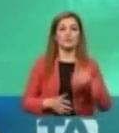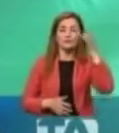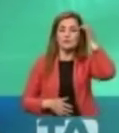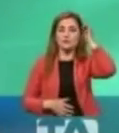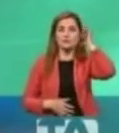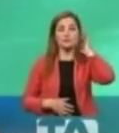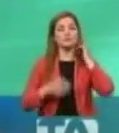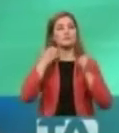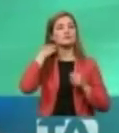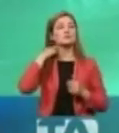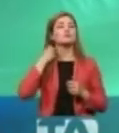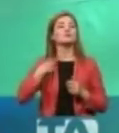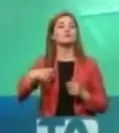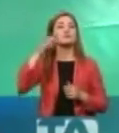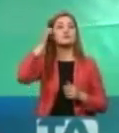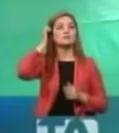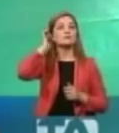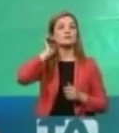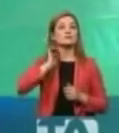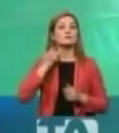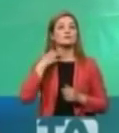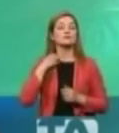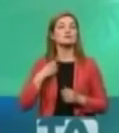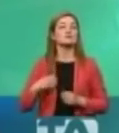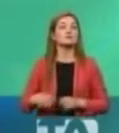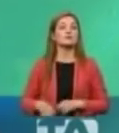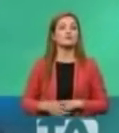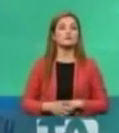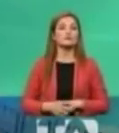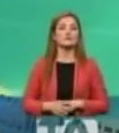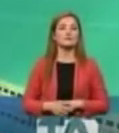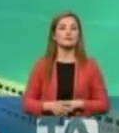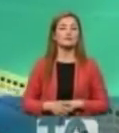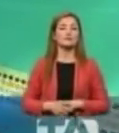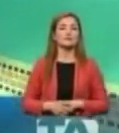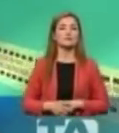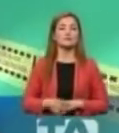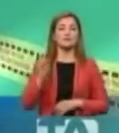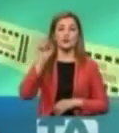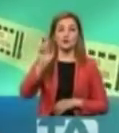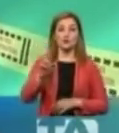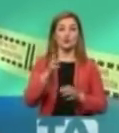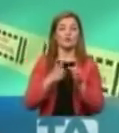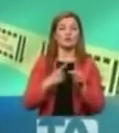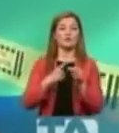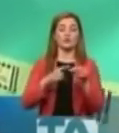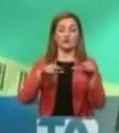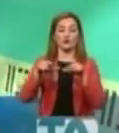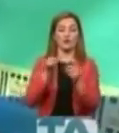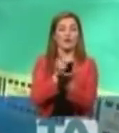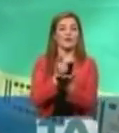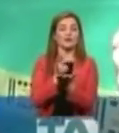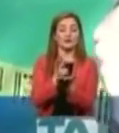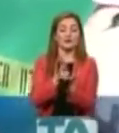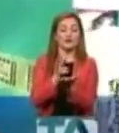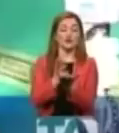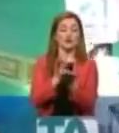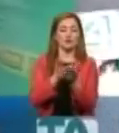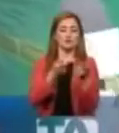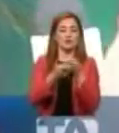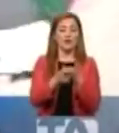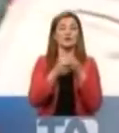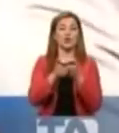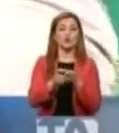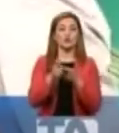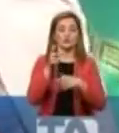por algunas lonas. Esta es en el sur de Quito, la estación de talleres y cocheras, que alguna parte